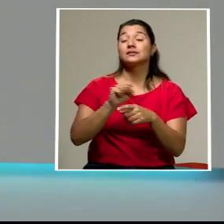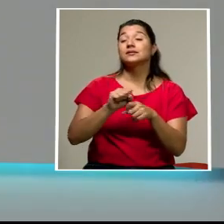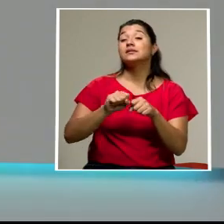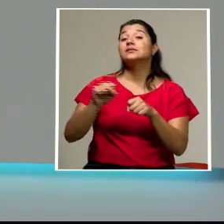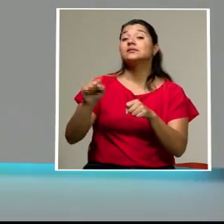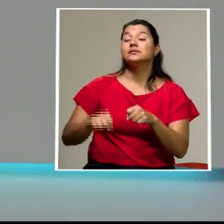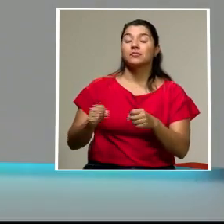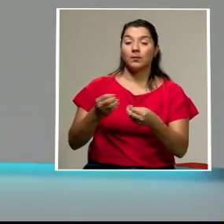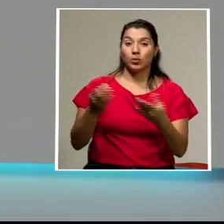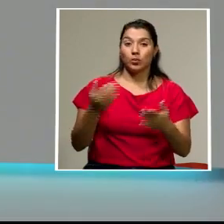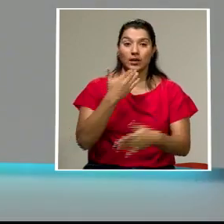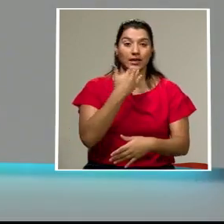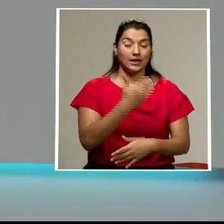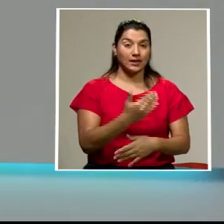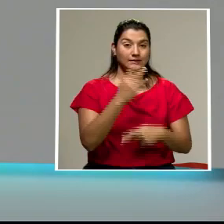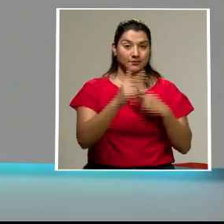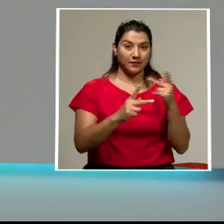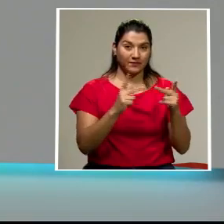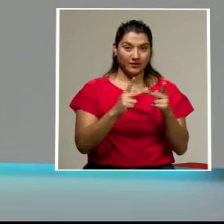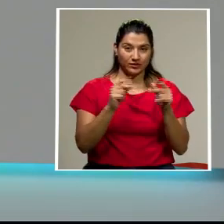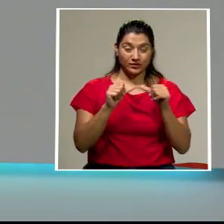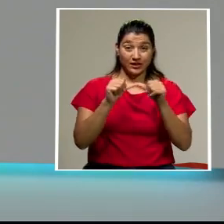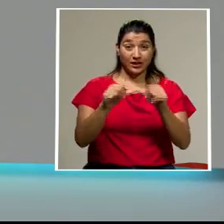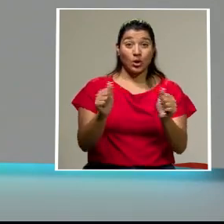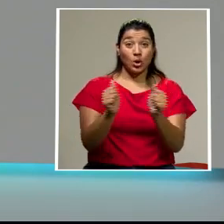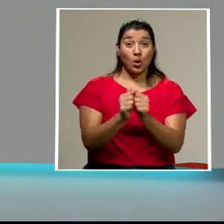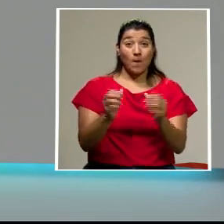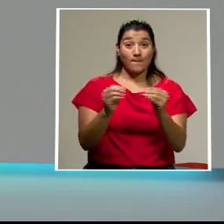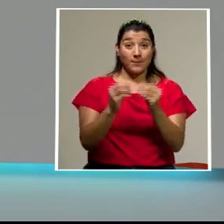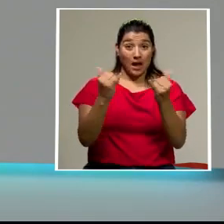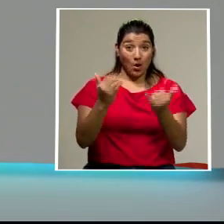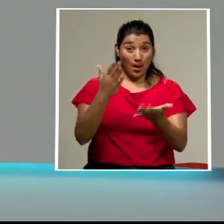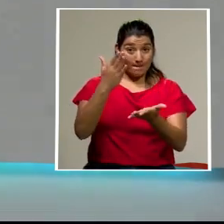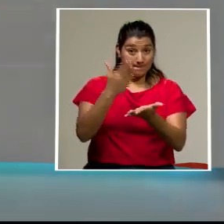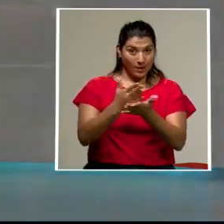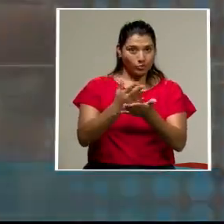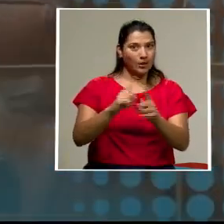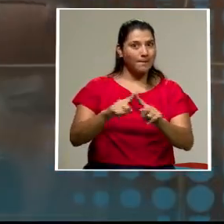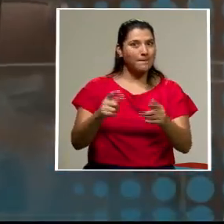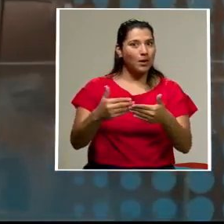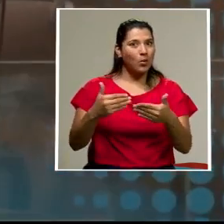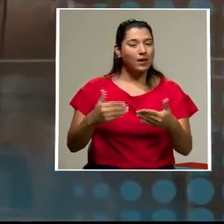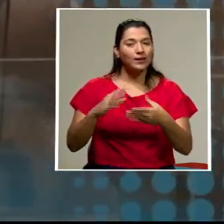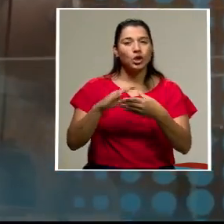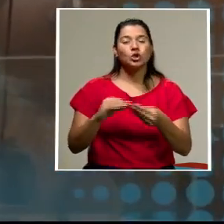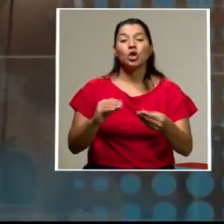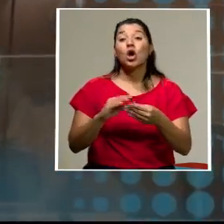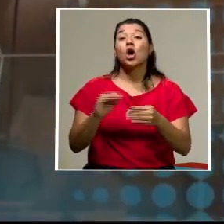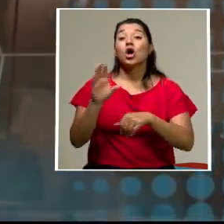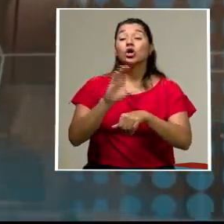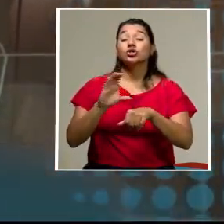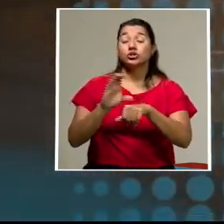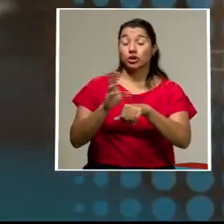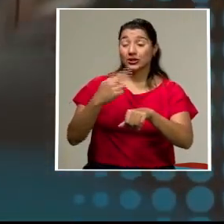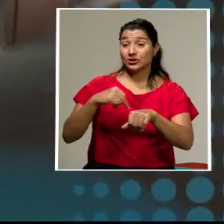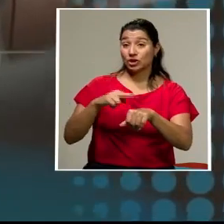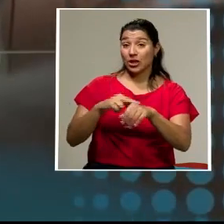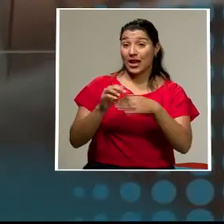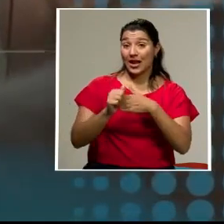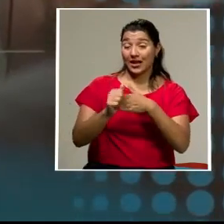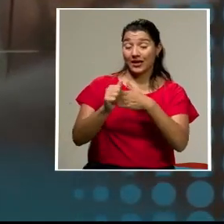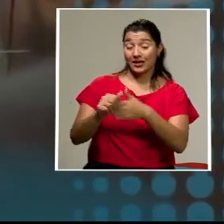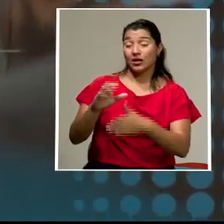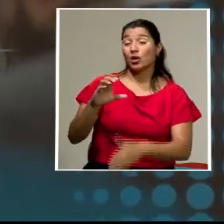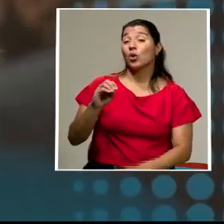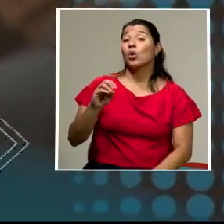información. Continuamos con más. Vamos a una pausa, pero le adelantamos que el Consejo Nacional de Rectores, CONARE, asegura que llegarán